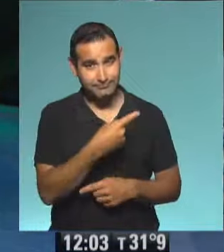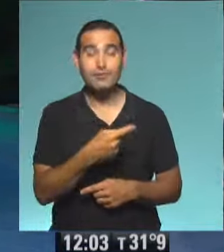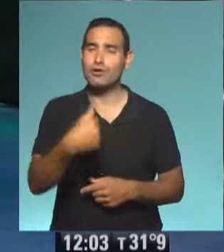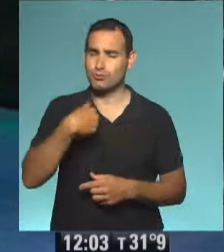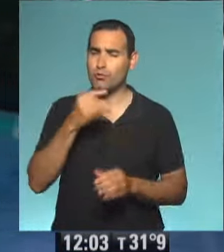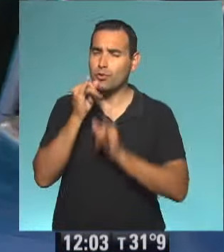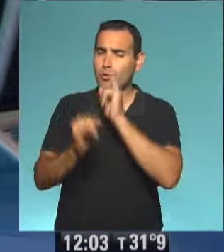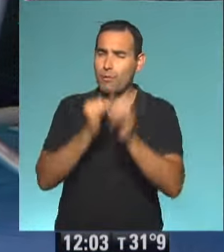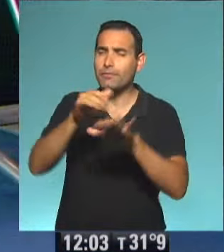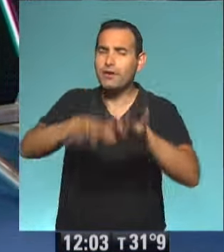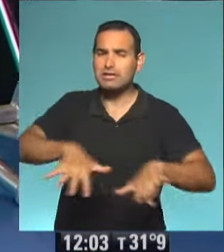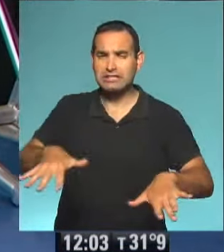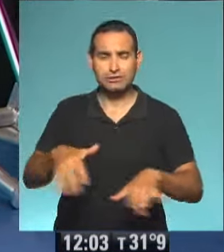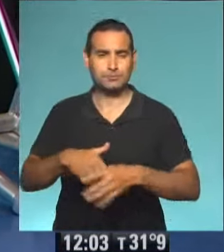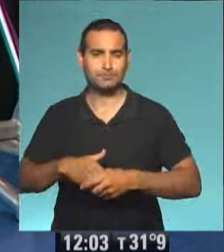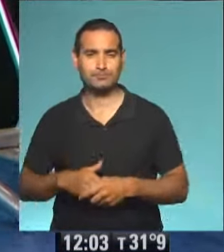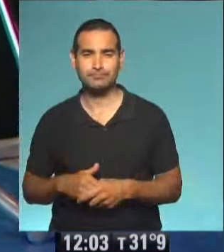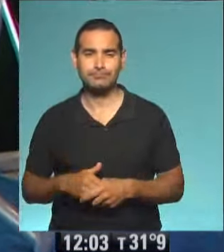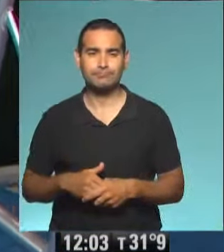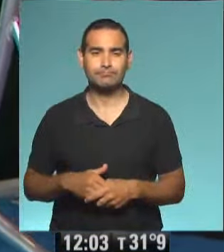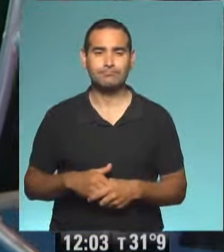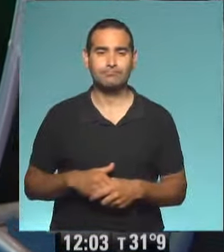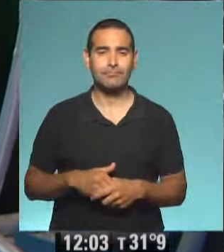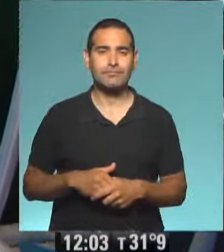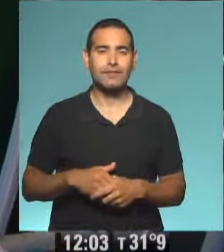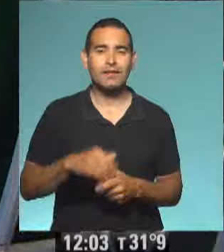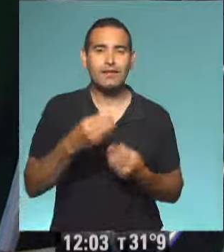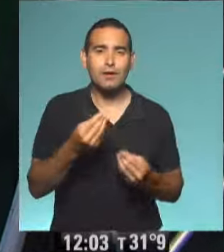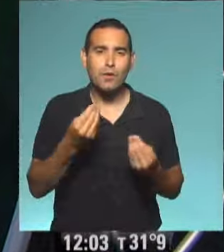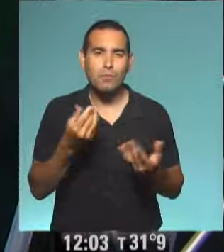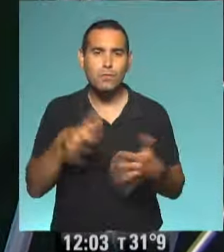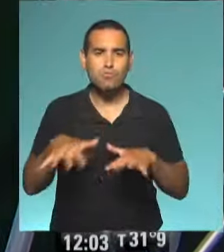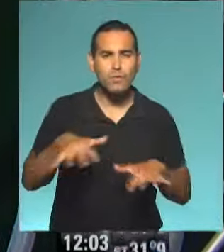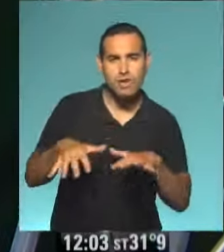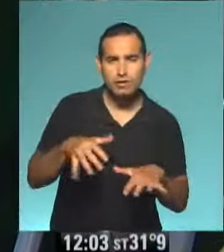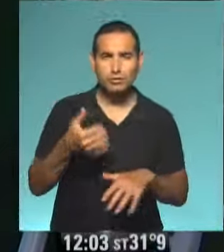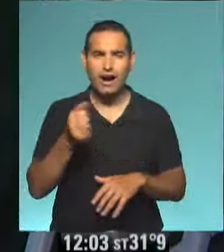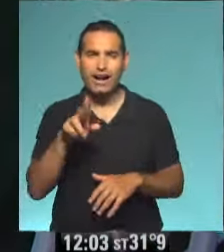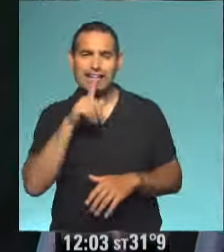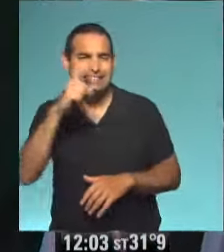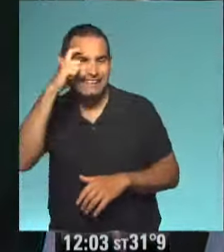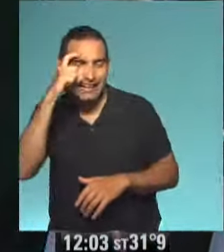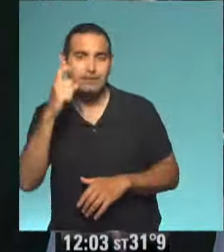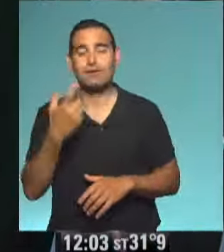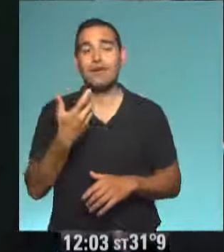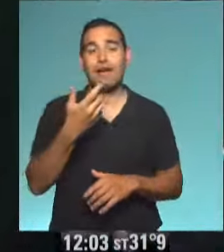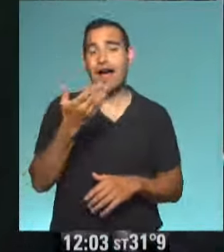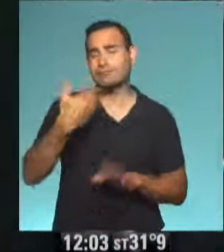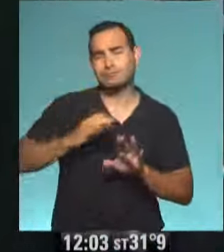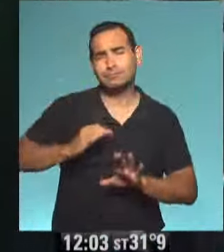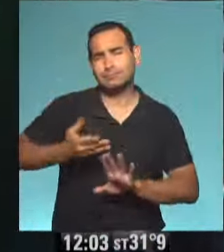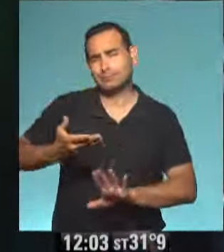voy a ir contando a los chicos y chicas un poco de el arte y el movimiento, ¿sí? Ya en el arte